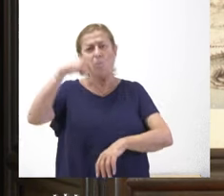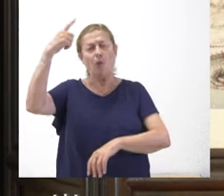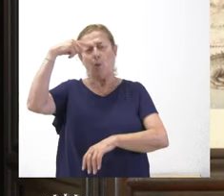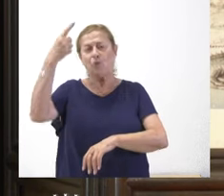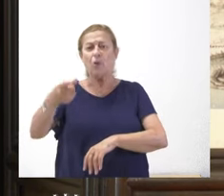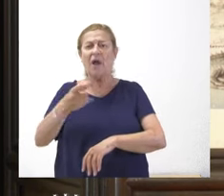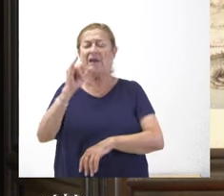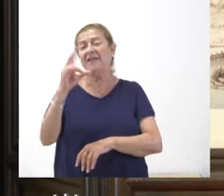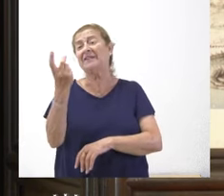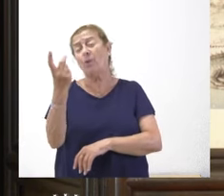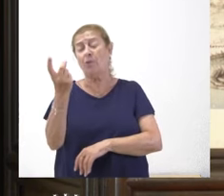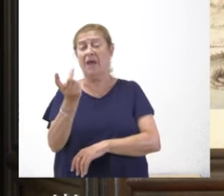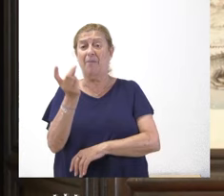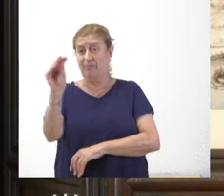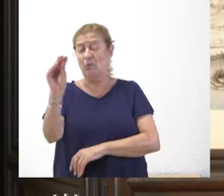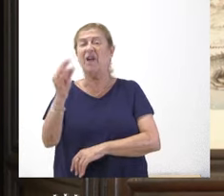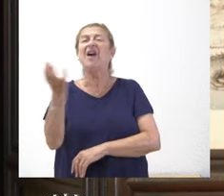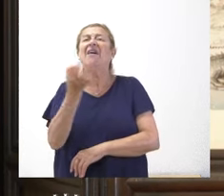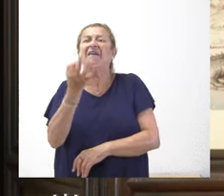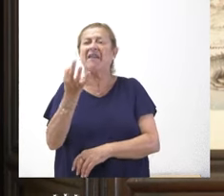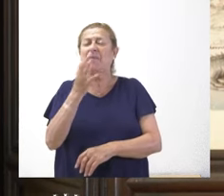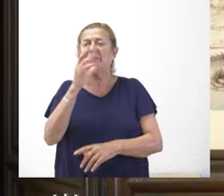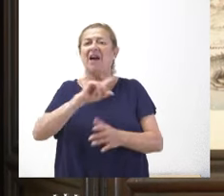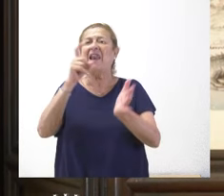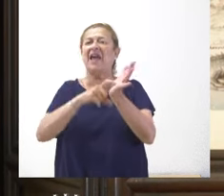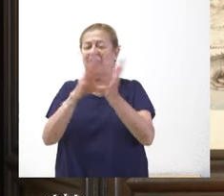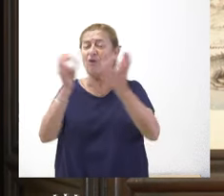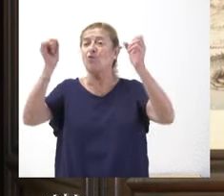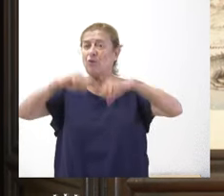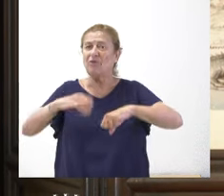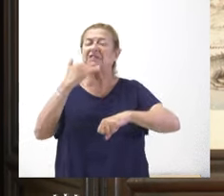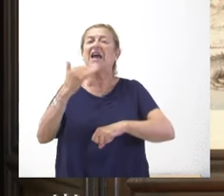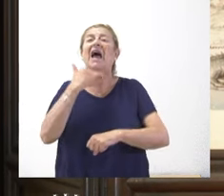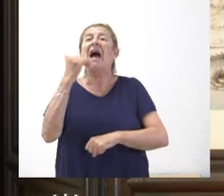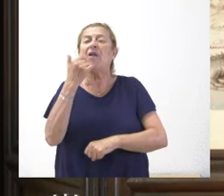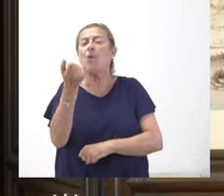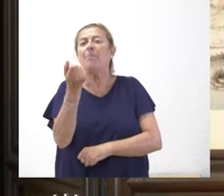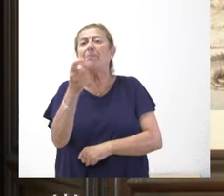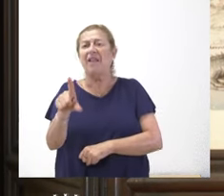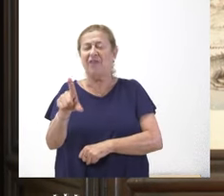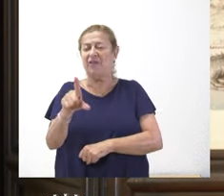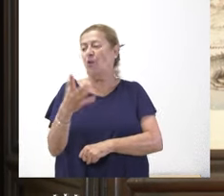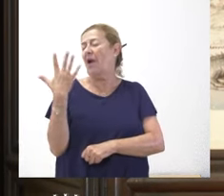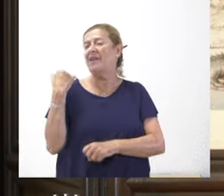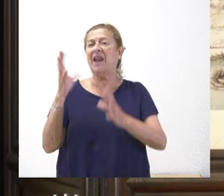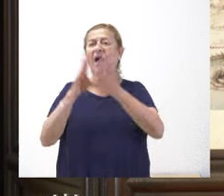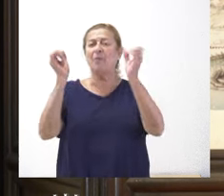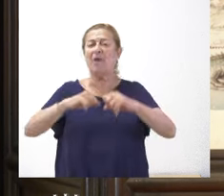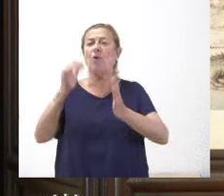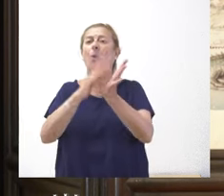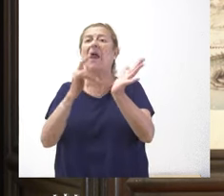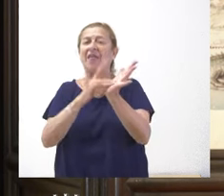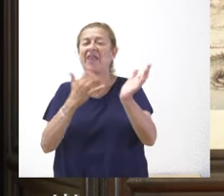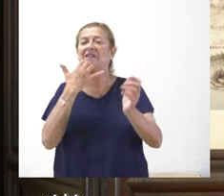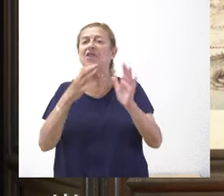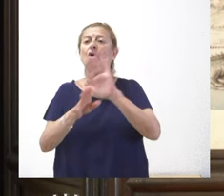y la segunda pregunta qué va a pasar con la ley de Concordia si va a pasar algo similar a lo que se aprobó ayer en Valencia si van a seguir con ese